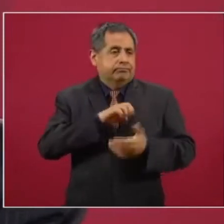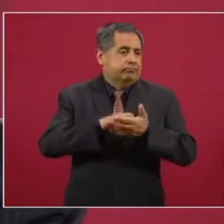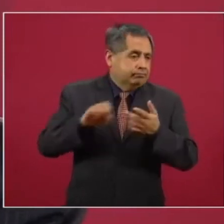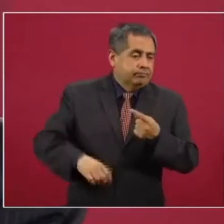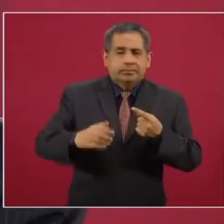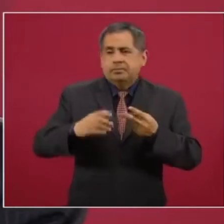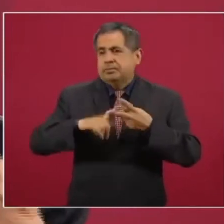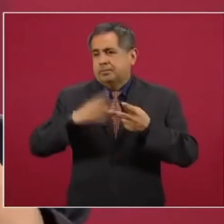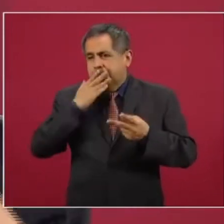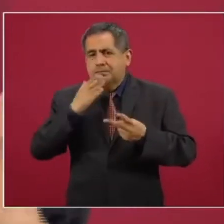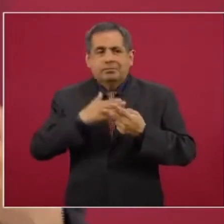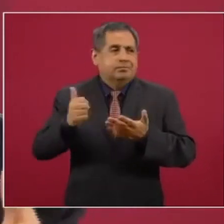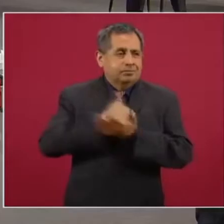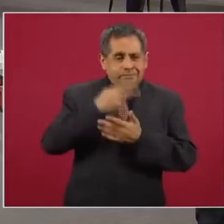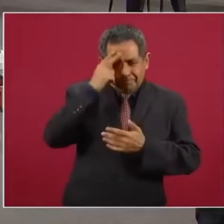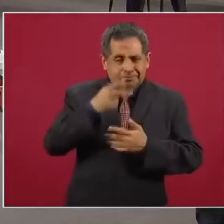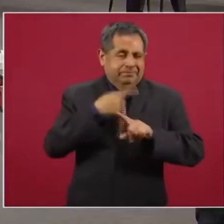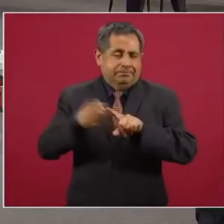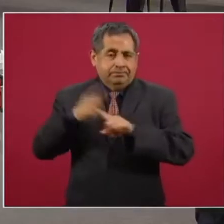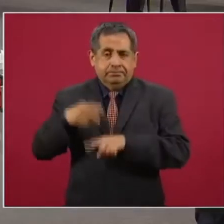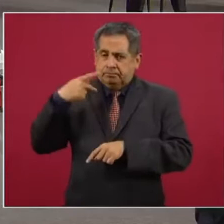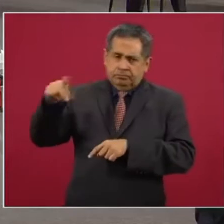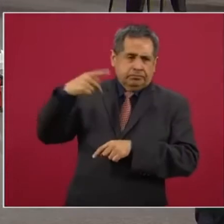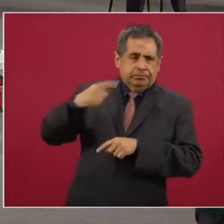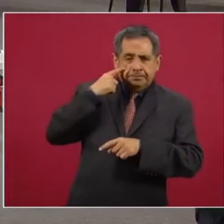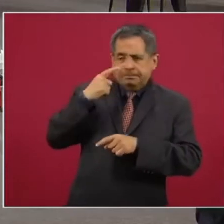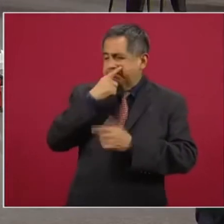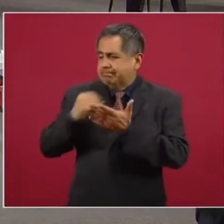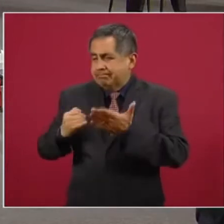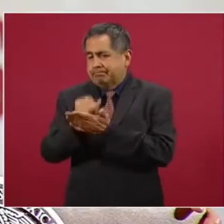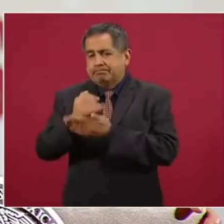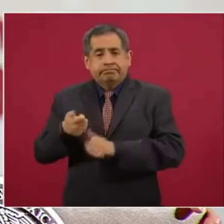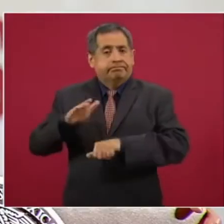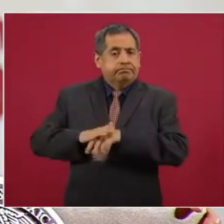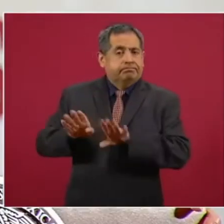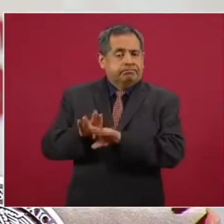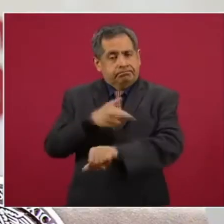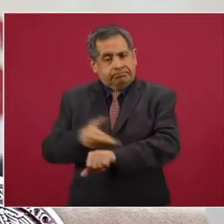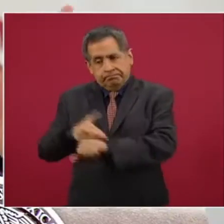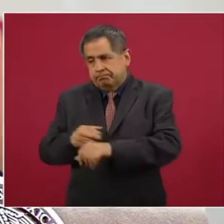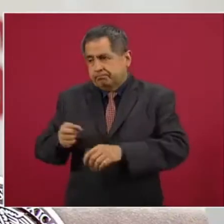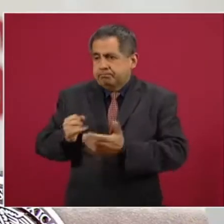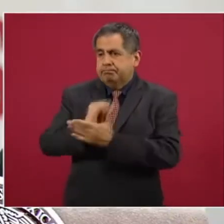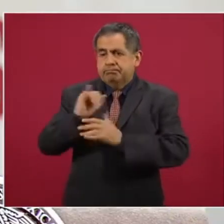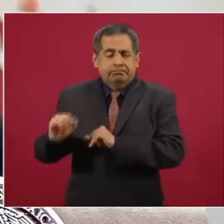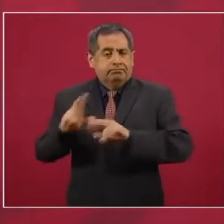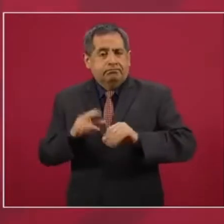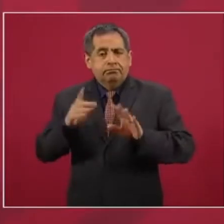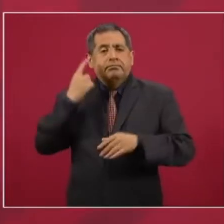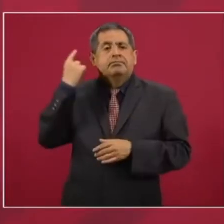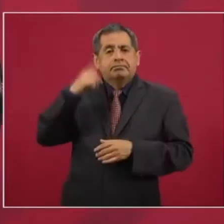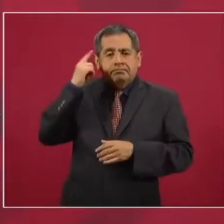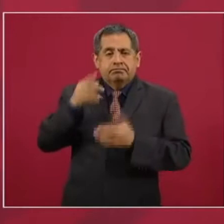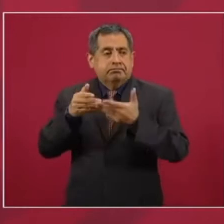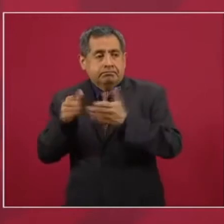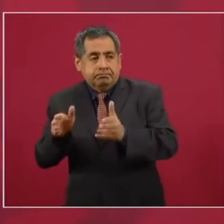gobierno de la Ciudad de México, tomen decisiones administrativas que les corresponden a ellos y ellas para